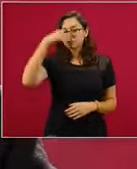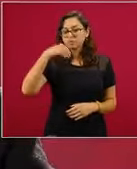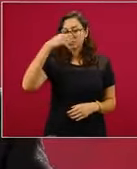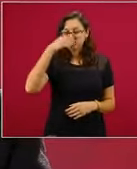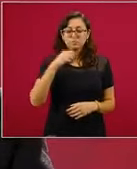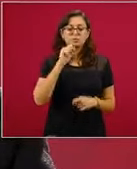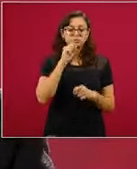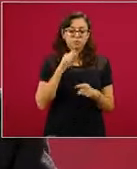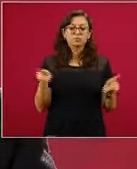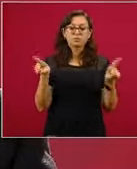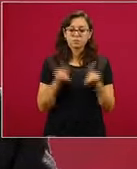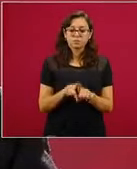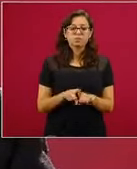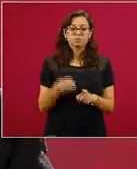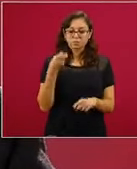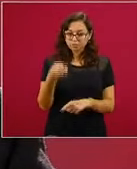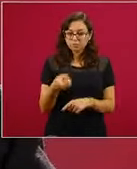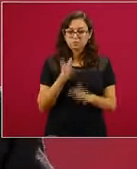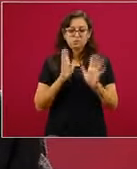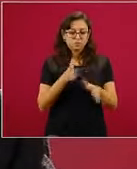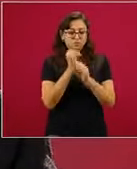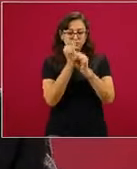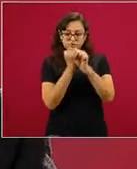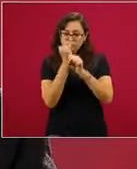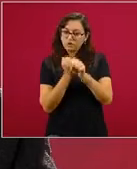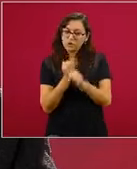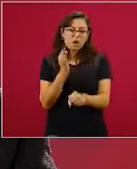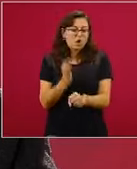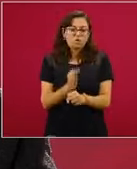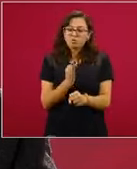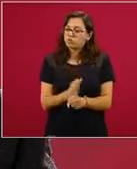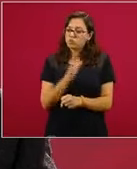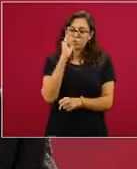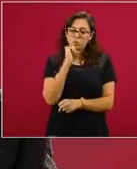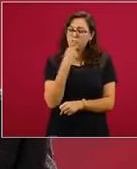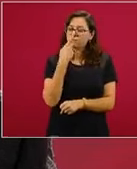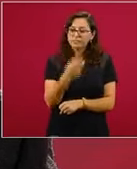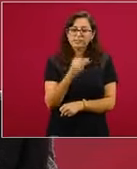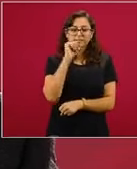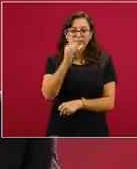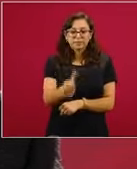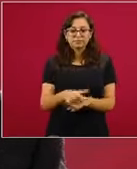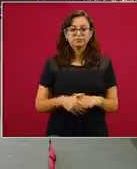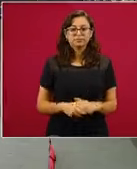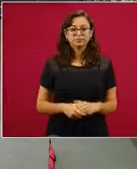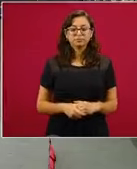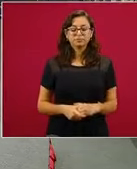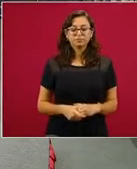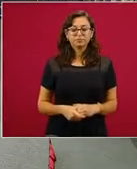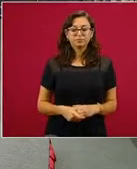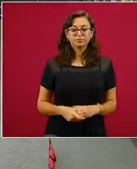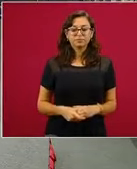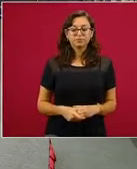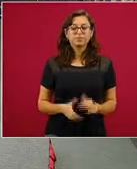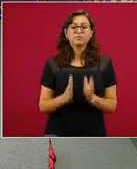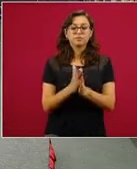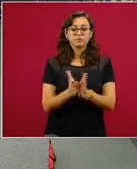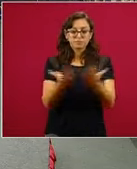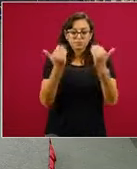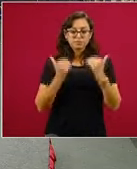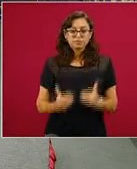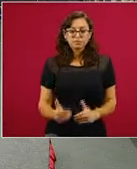ahí nos comentaba, estamos trabajando en ello, en este momento no es procedente comentar nada al respecto. Por favor.